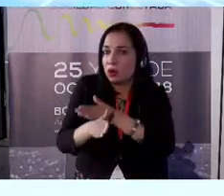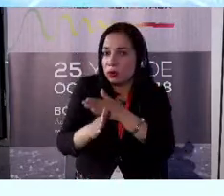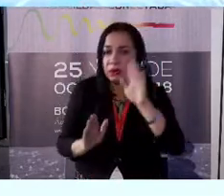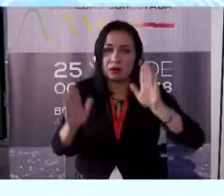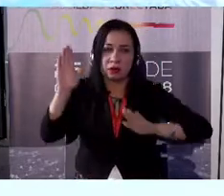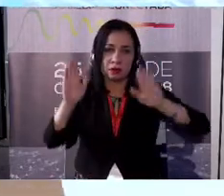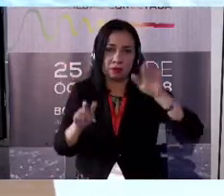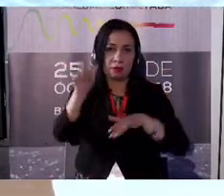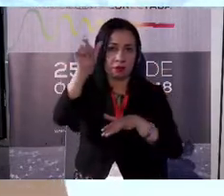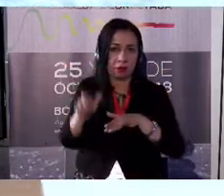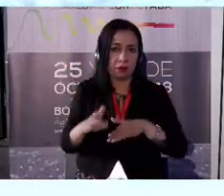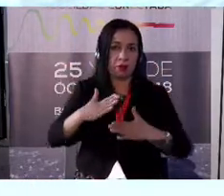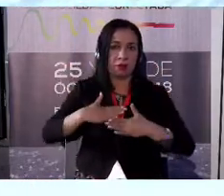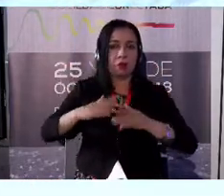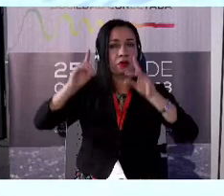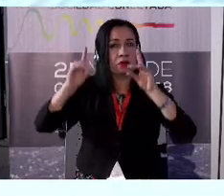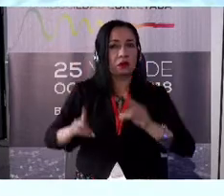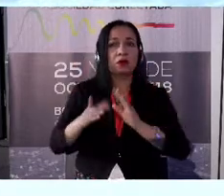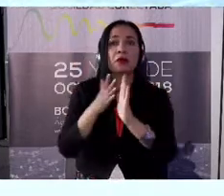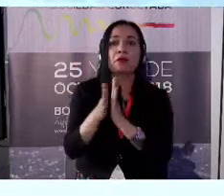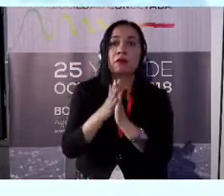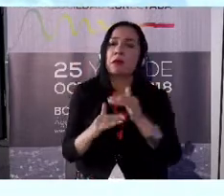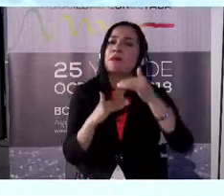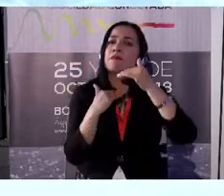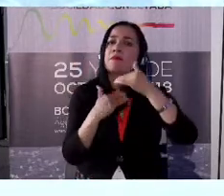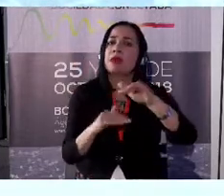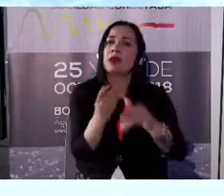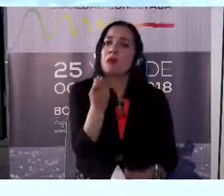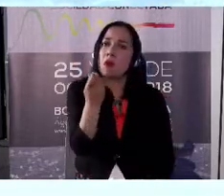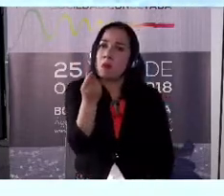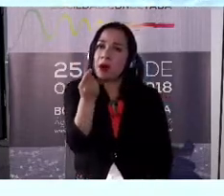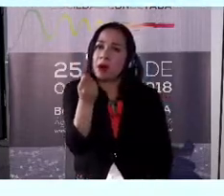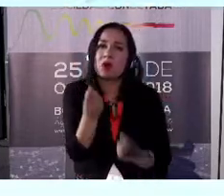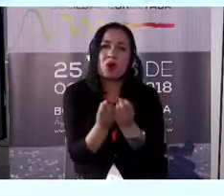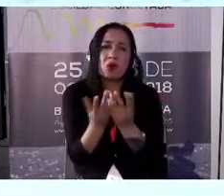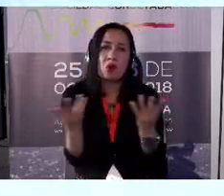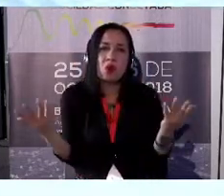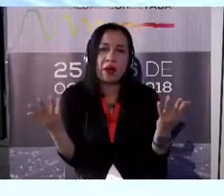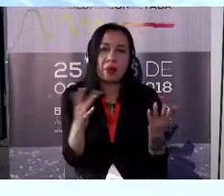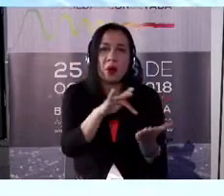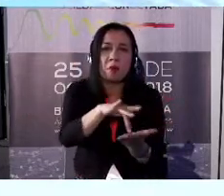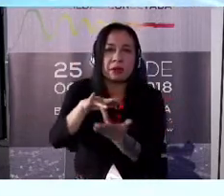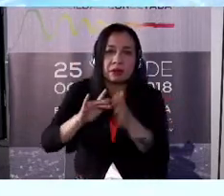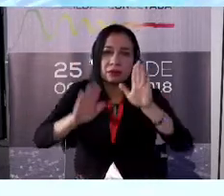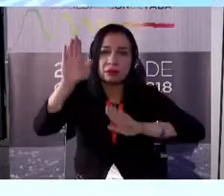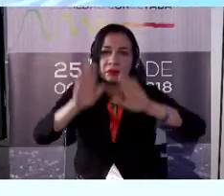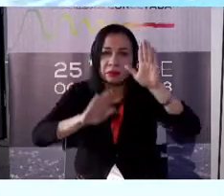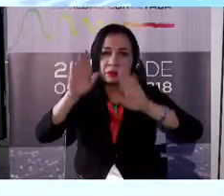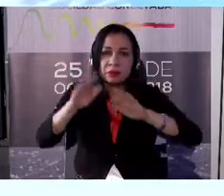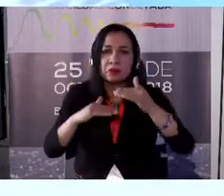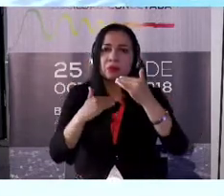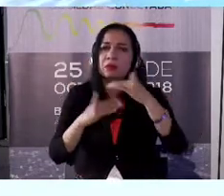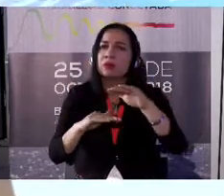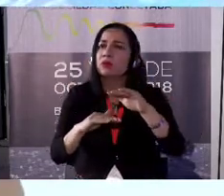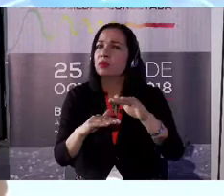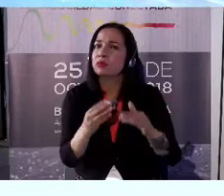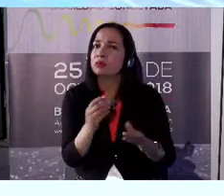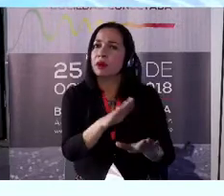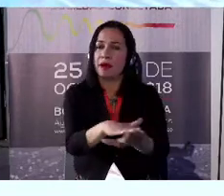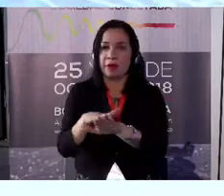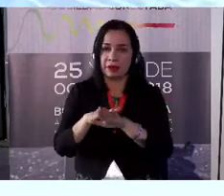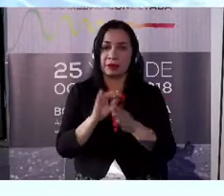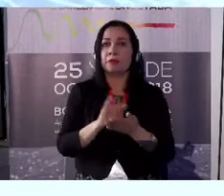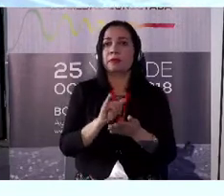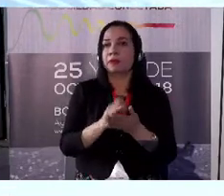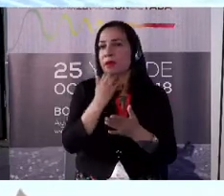prerrogativa, puede aumentar el valor mínimo que deberían ofrecer los participantes. Miremos un ejemplo. Imaginémonos